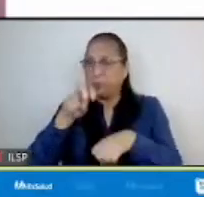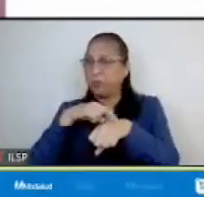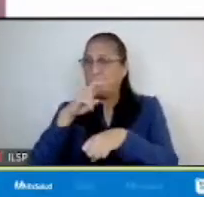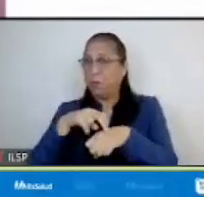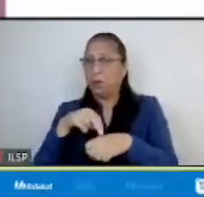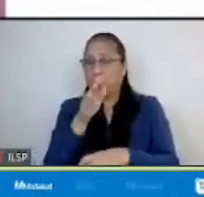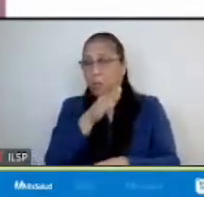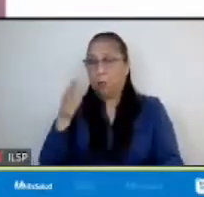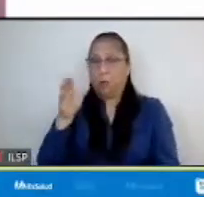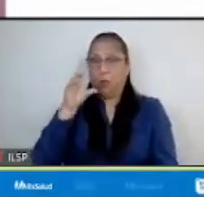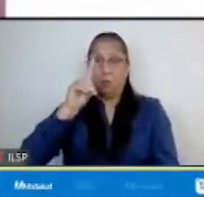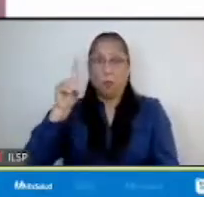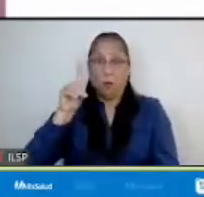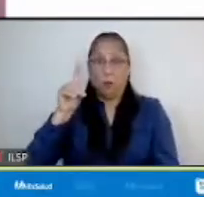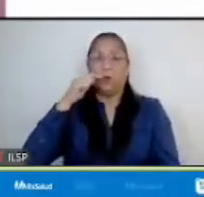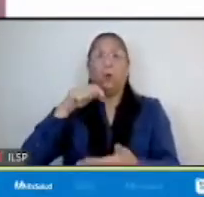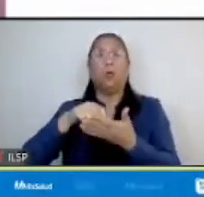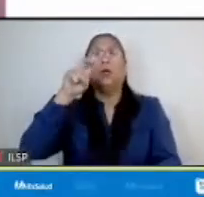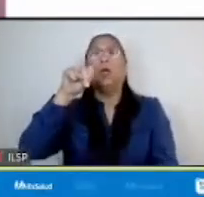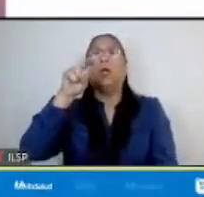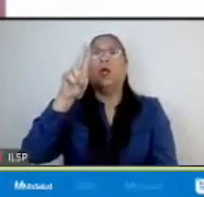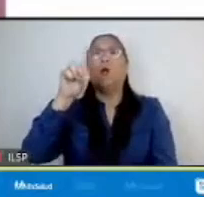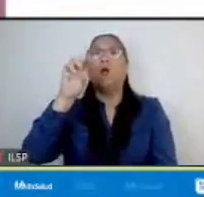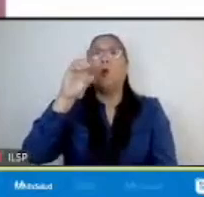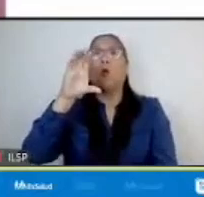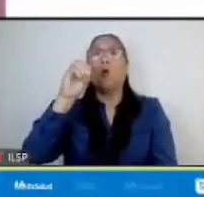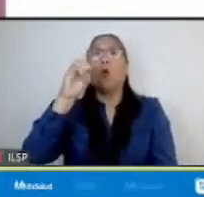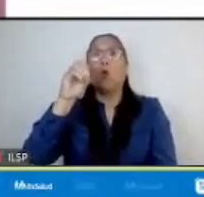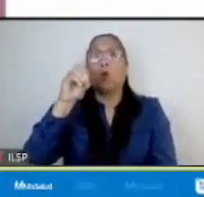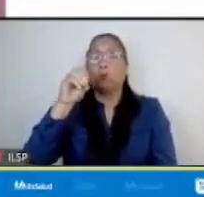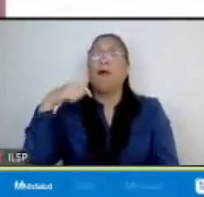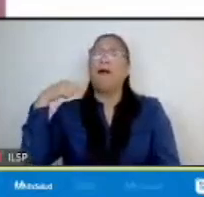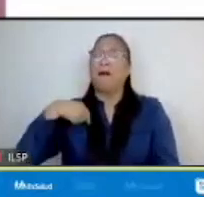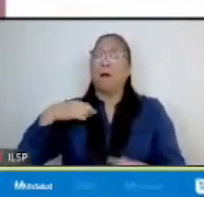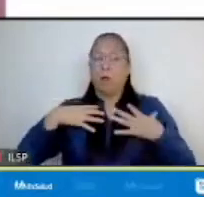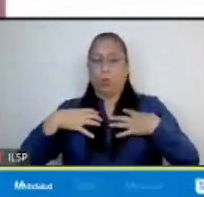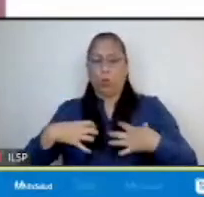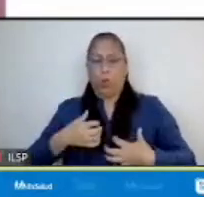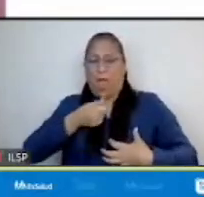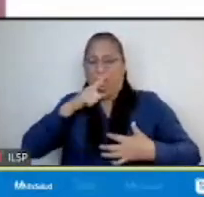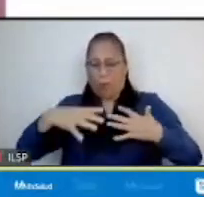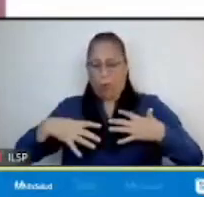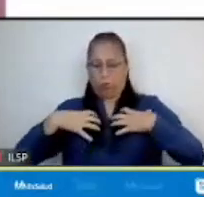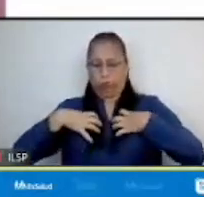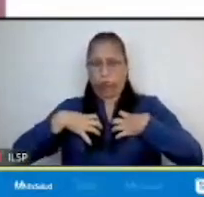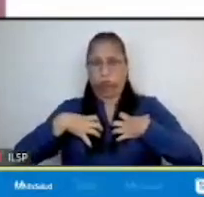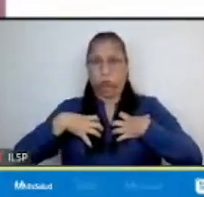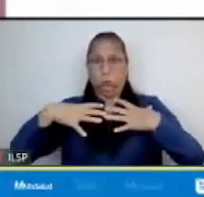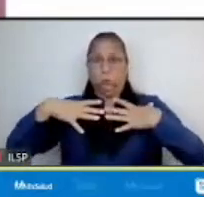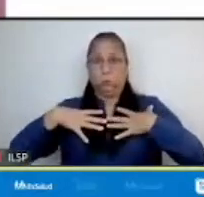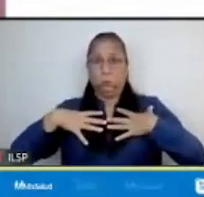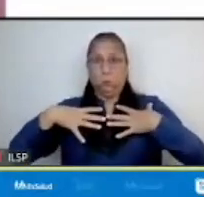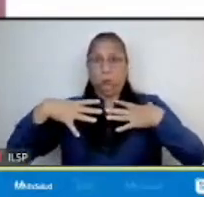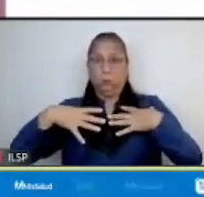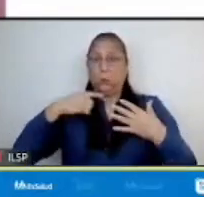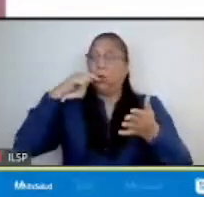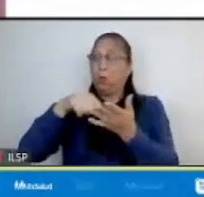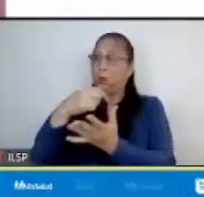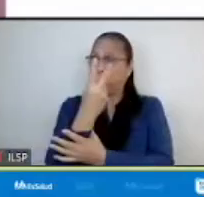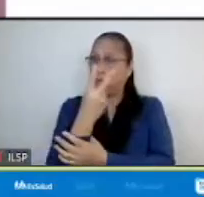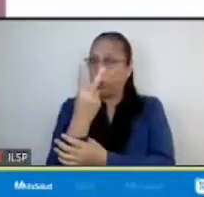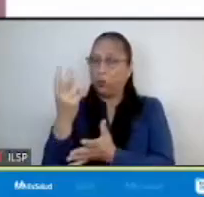la imagen de lo que es el neumococo, el causante de la neumonía, el causante más común de lo que es neumonía. Entonces, son las dos infecciones que más tenemos